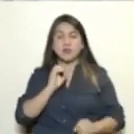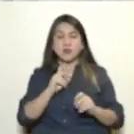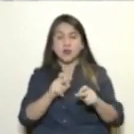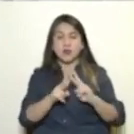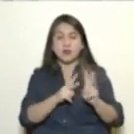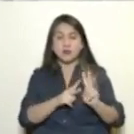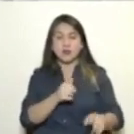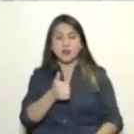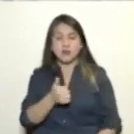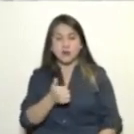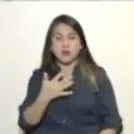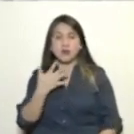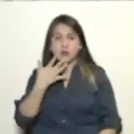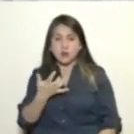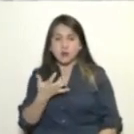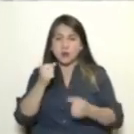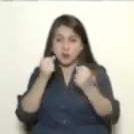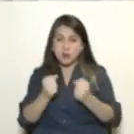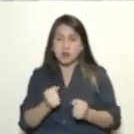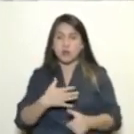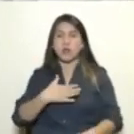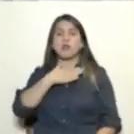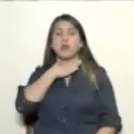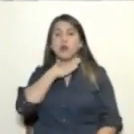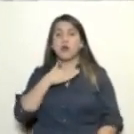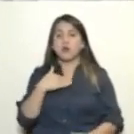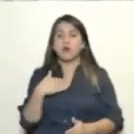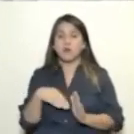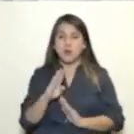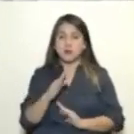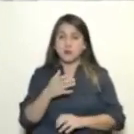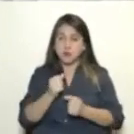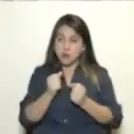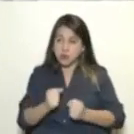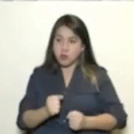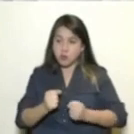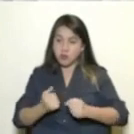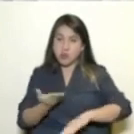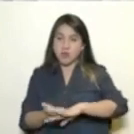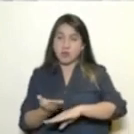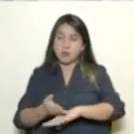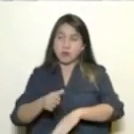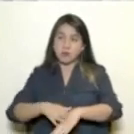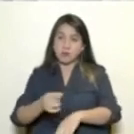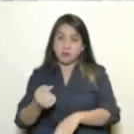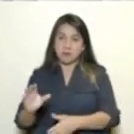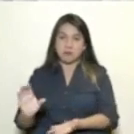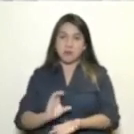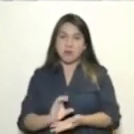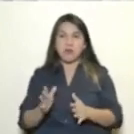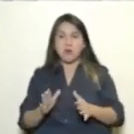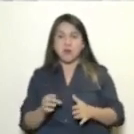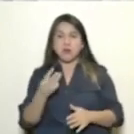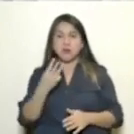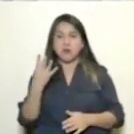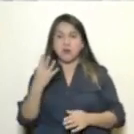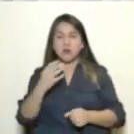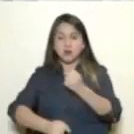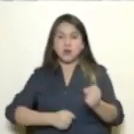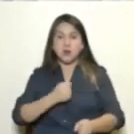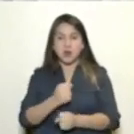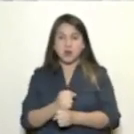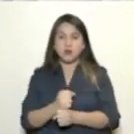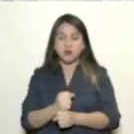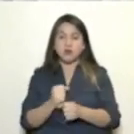de hacerlo bien porque podemos endeudarnos más todavía. Creo que eso nos tomará por lo menos 3-4 años.